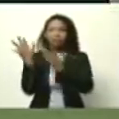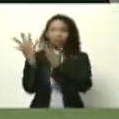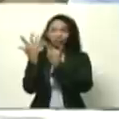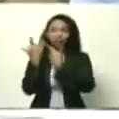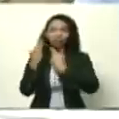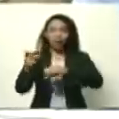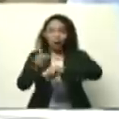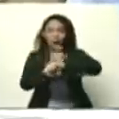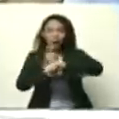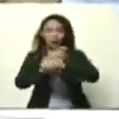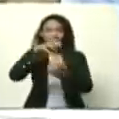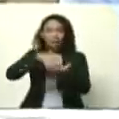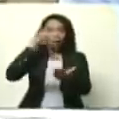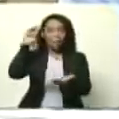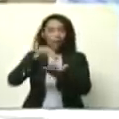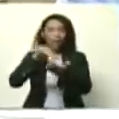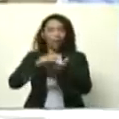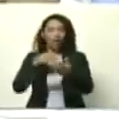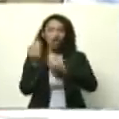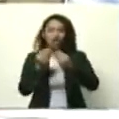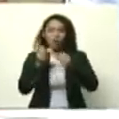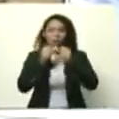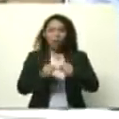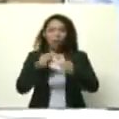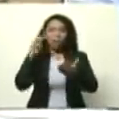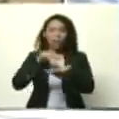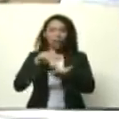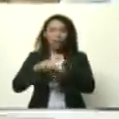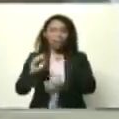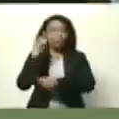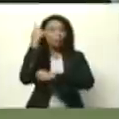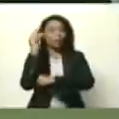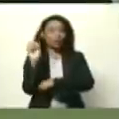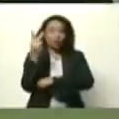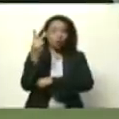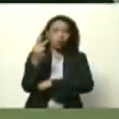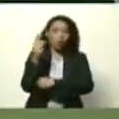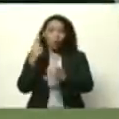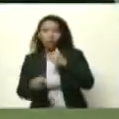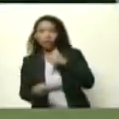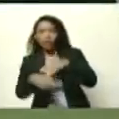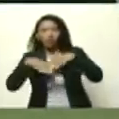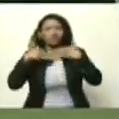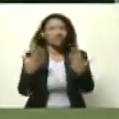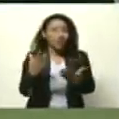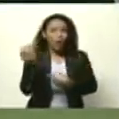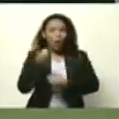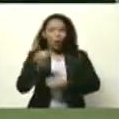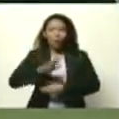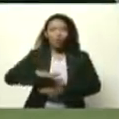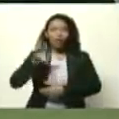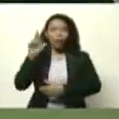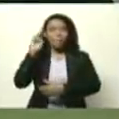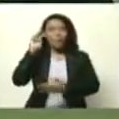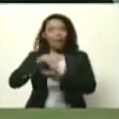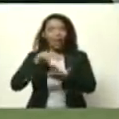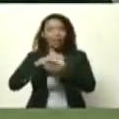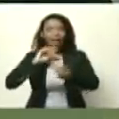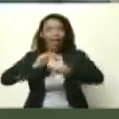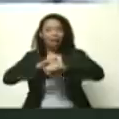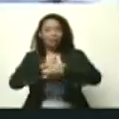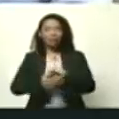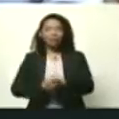el gobernador del estado Miranda? ¿Cómo quedó Miranda? ¿Quedó de primero, de última? ¿Cómo está Miranda, Héctor?